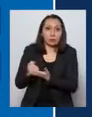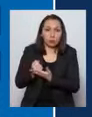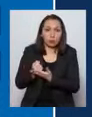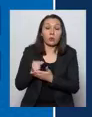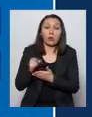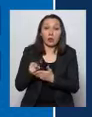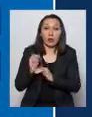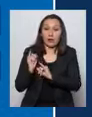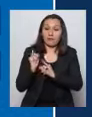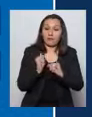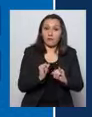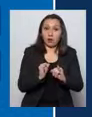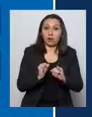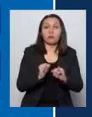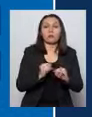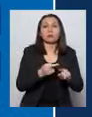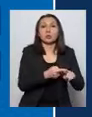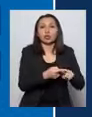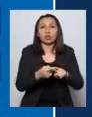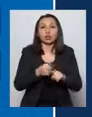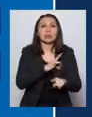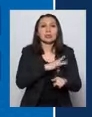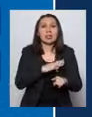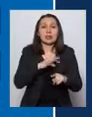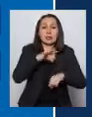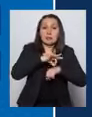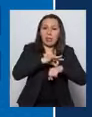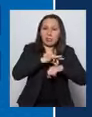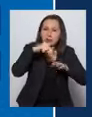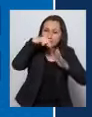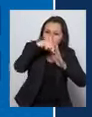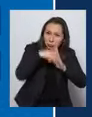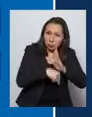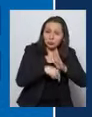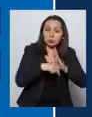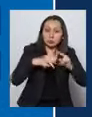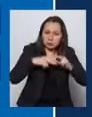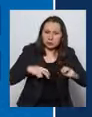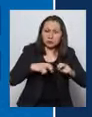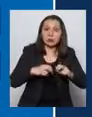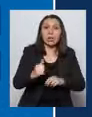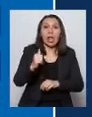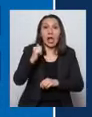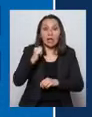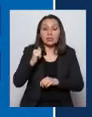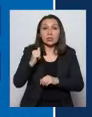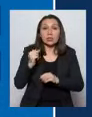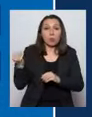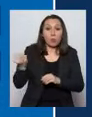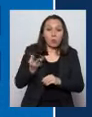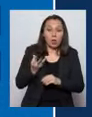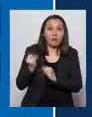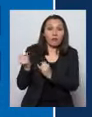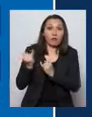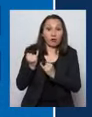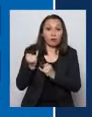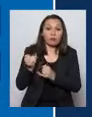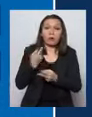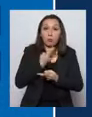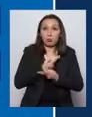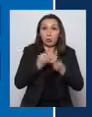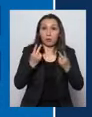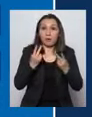un informe que hace la sociedad chilena de medicina intensiva y entraron el día de ayer según un informe que ellos presentan y es